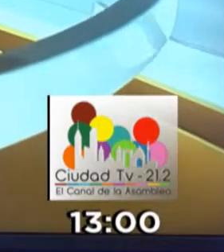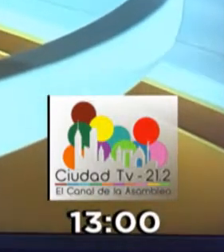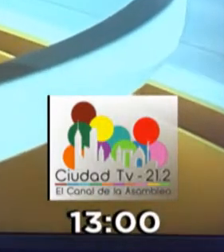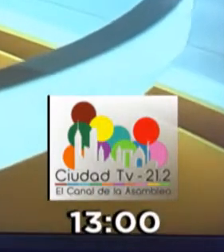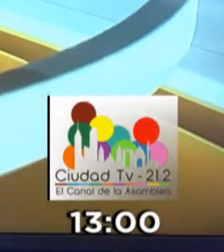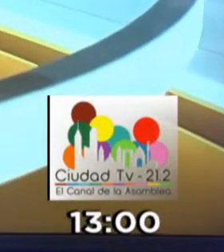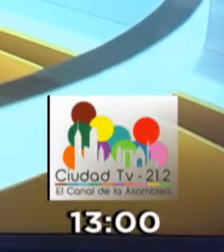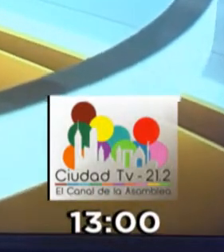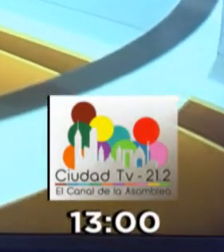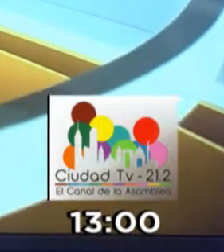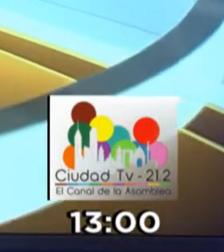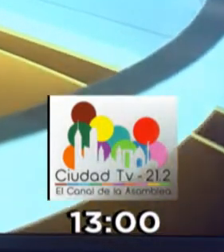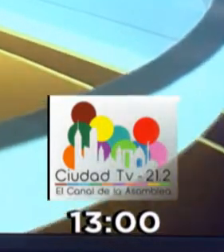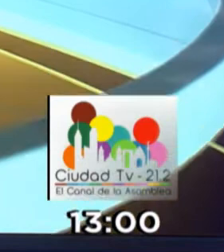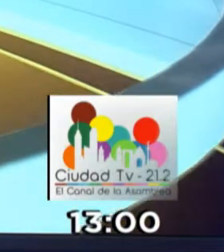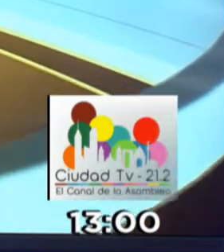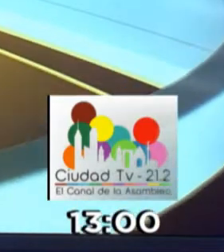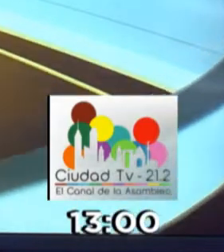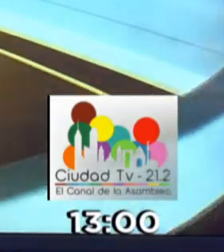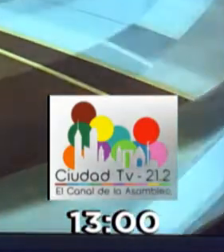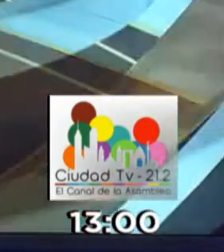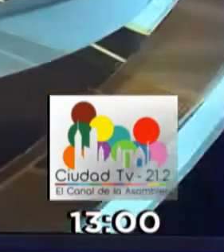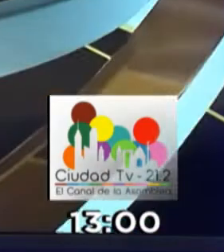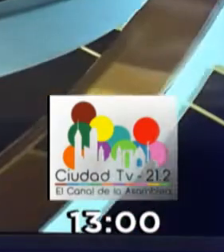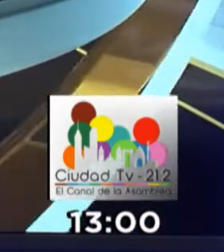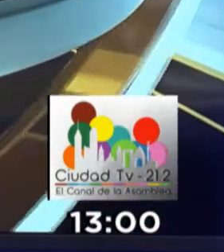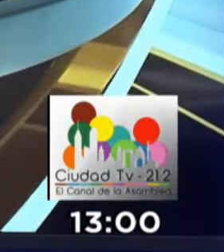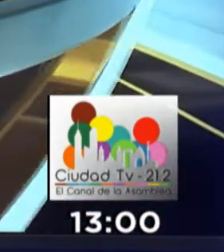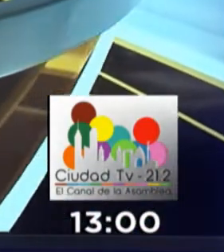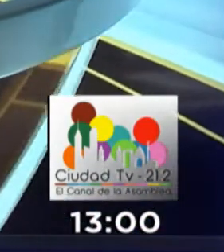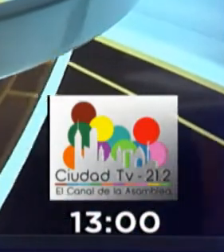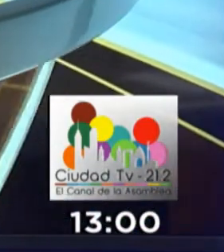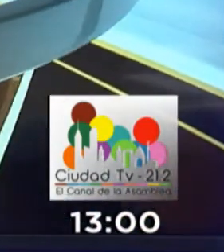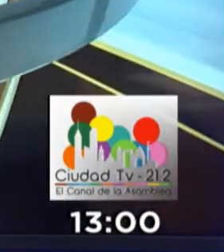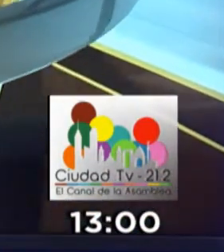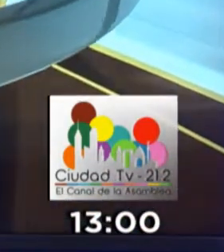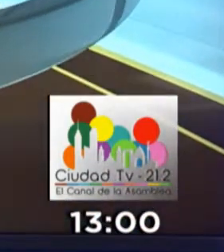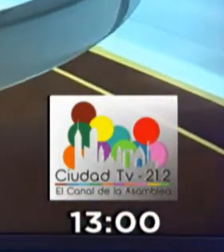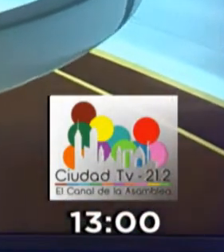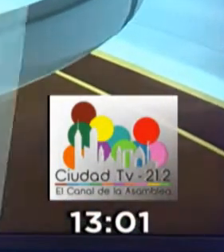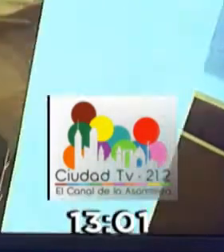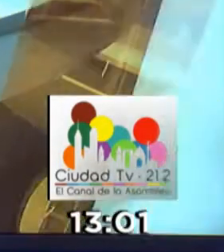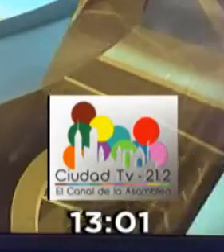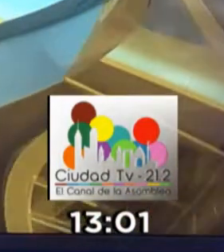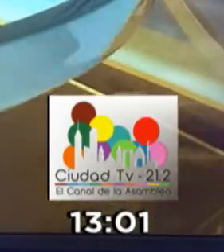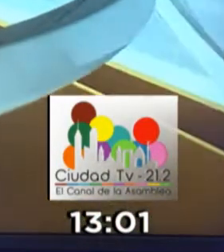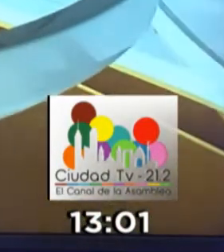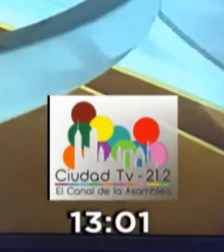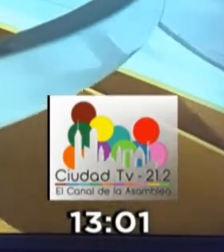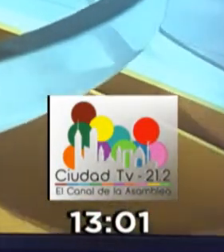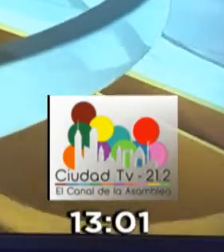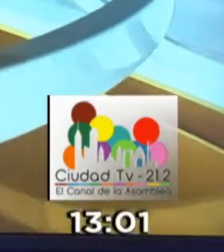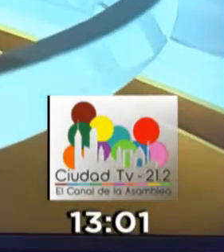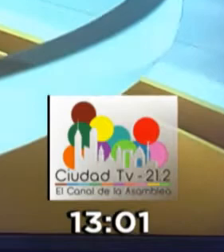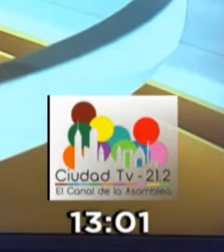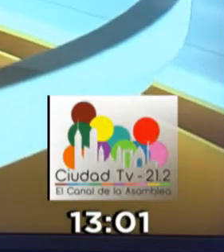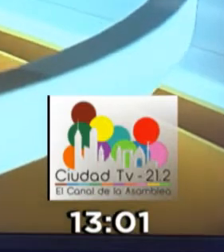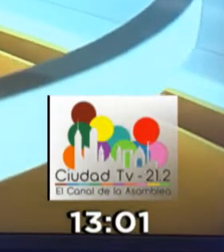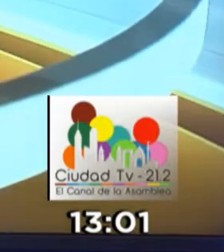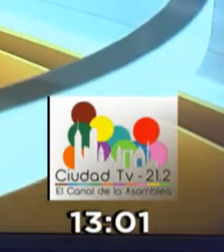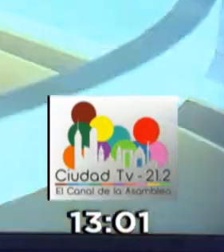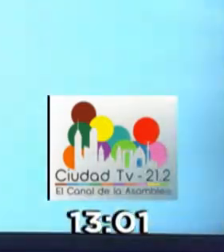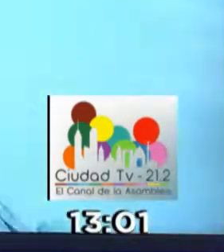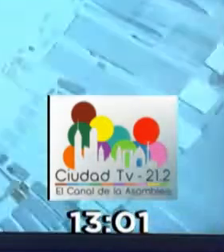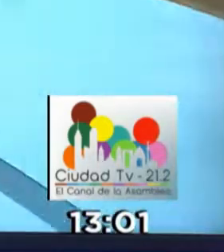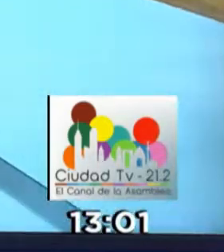este jueves, la Comisión de Puntos Constitucionales de la Cámara de Diputados aprobó la iniciativa para eliminar el fuero de los servidores públicos, incluyendo